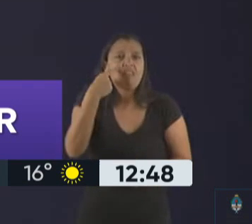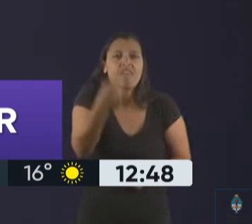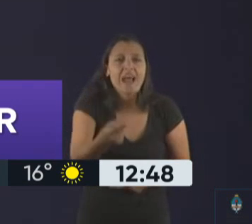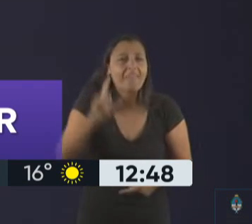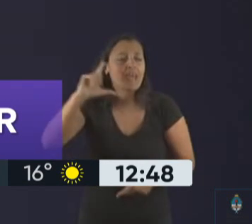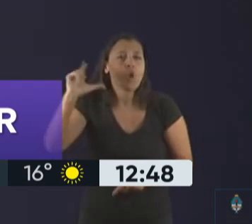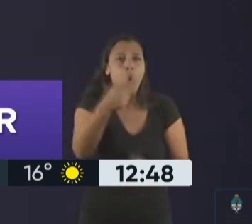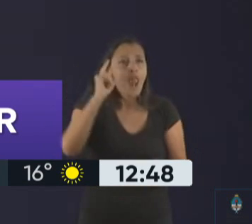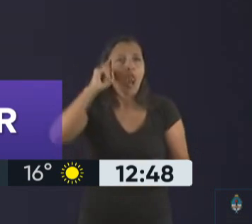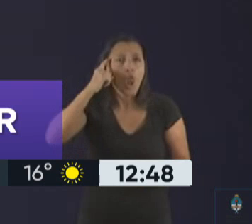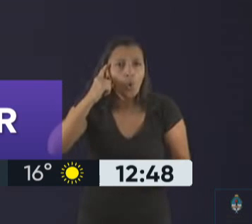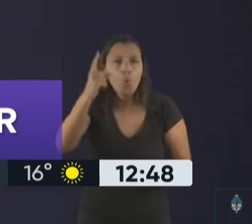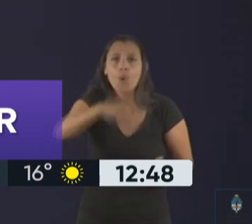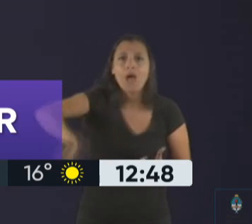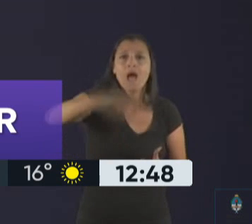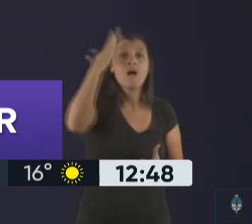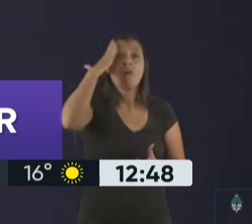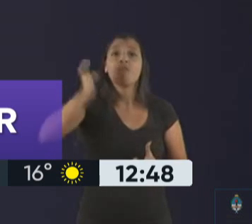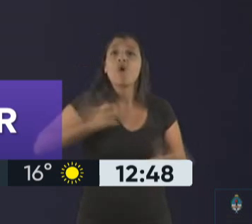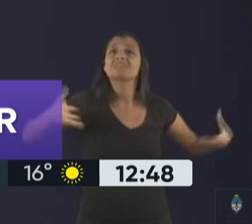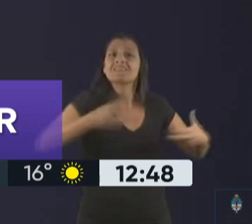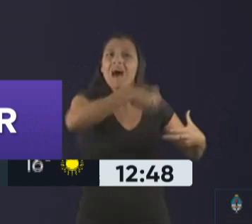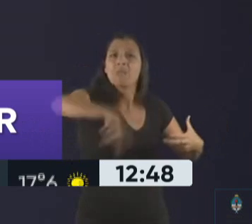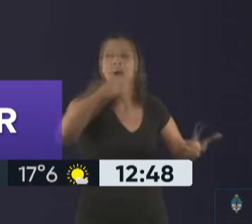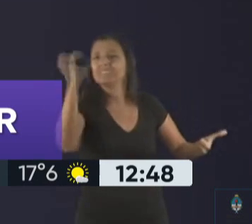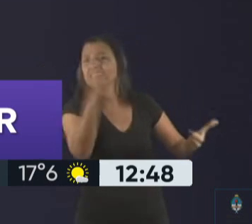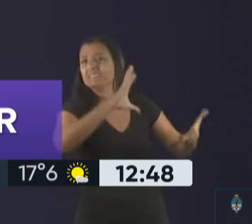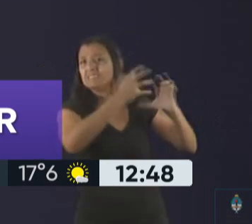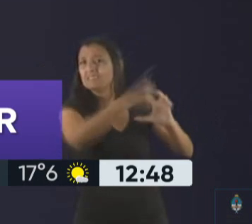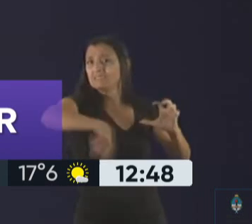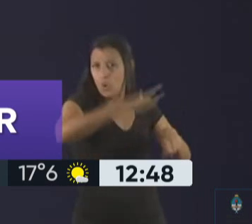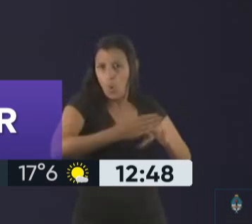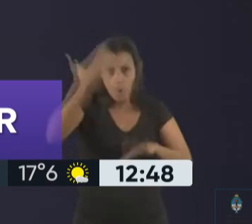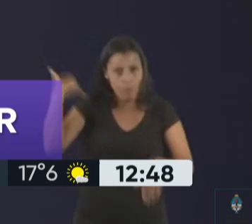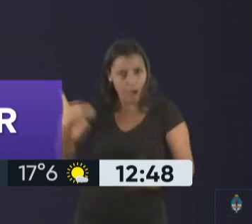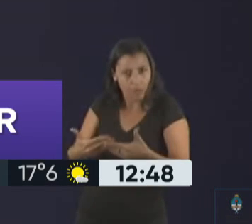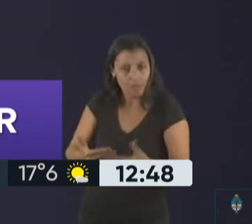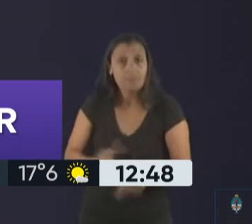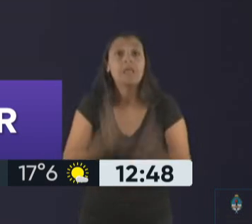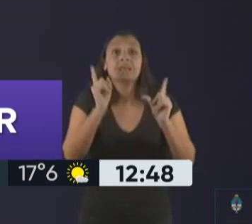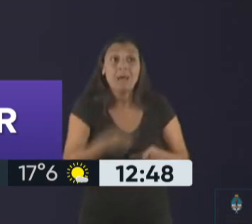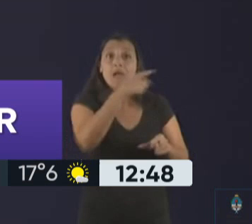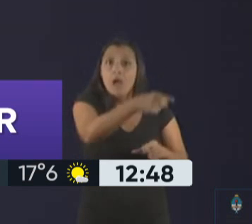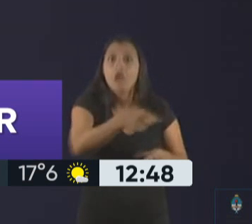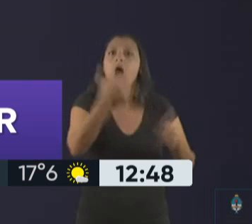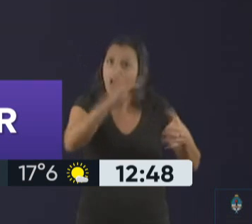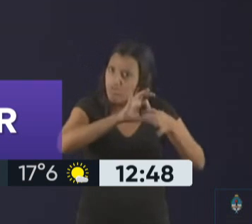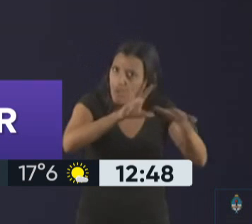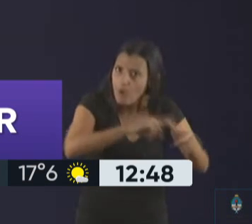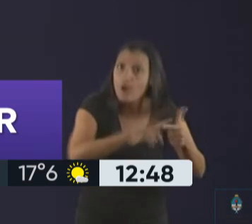la que han sometido a las Fuerzas Armadas, por otra parte, que son fuerzas de la democracia y son